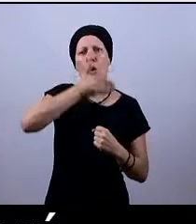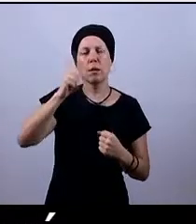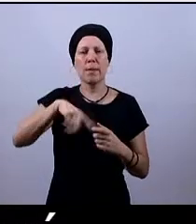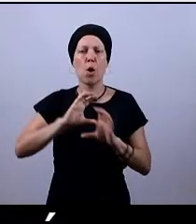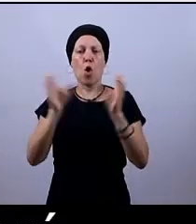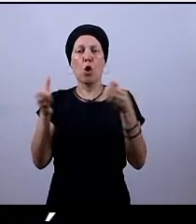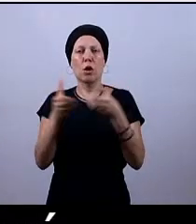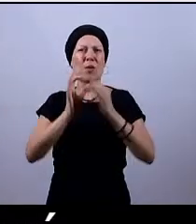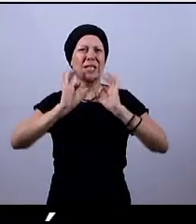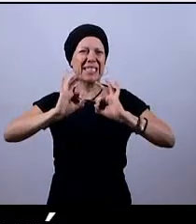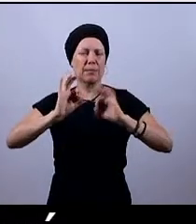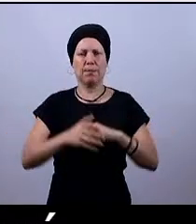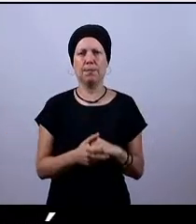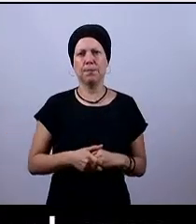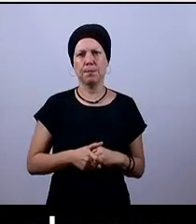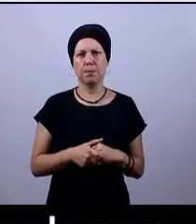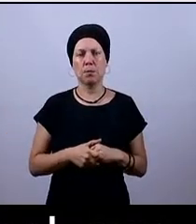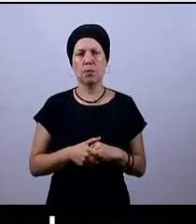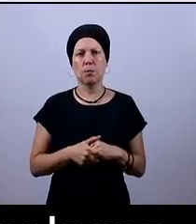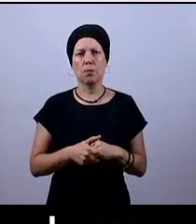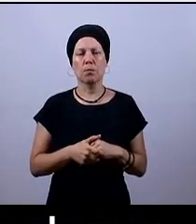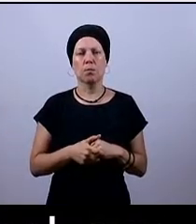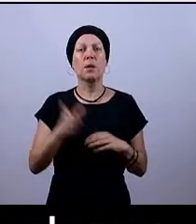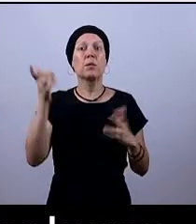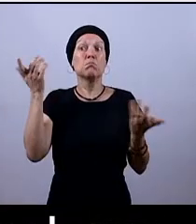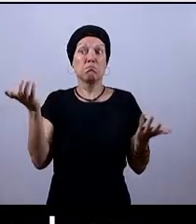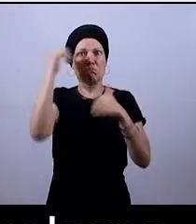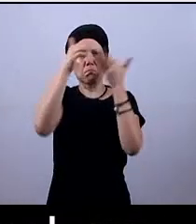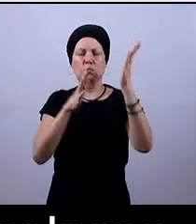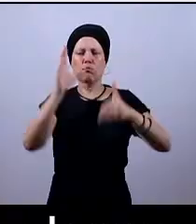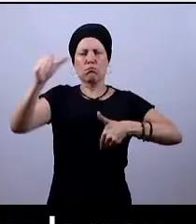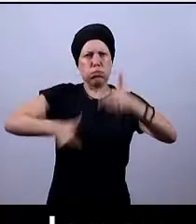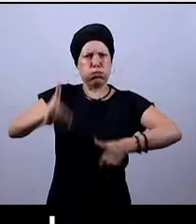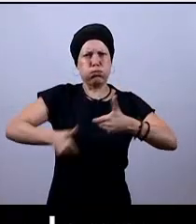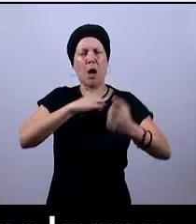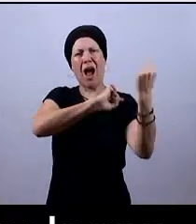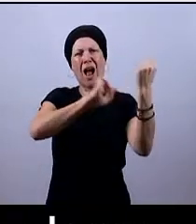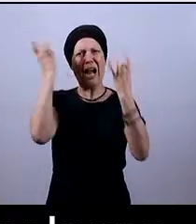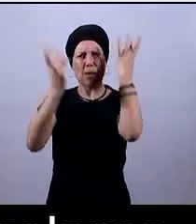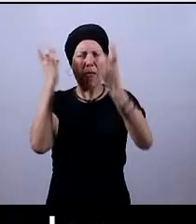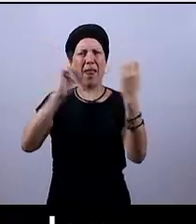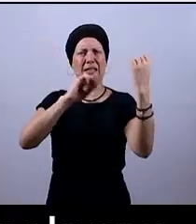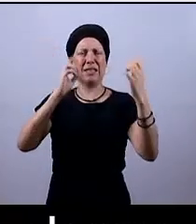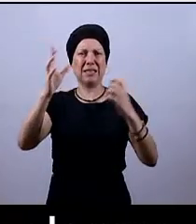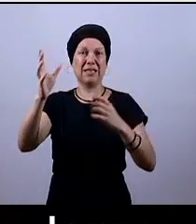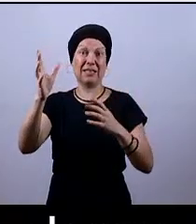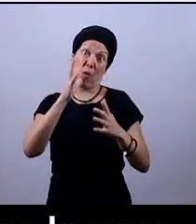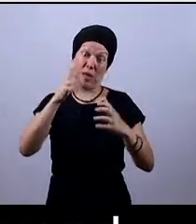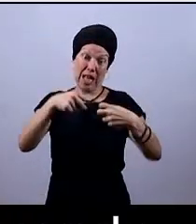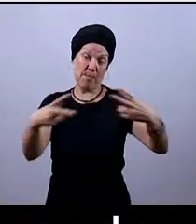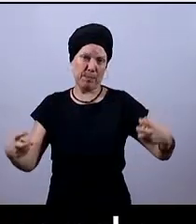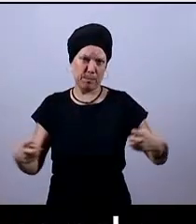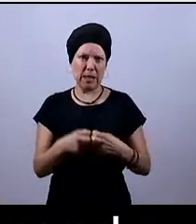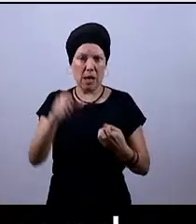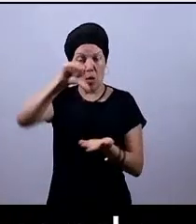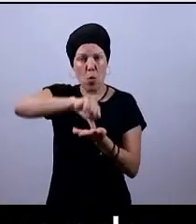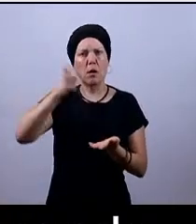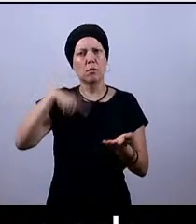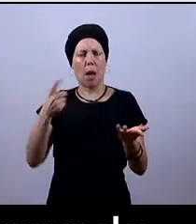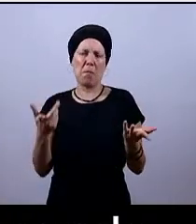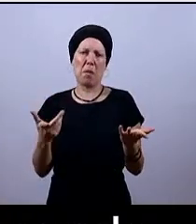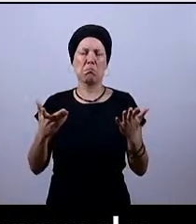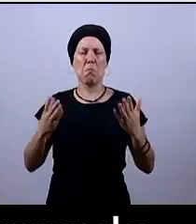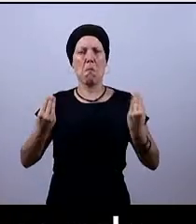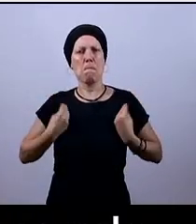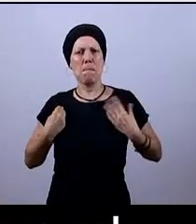necesidades específicas. Atendemos así la demanda creciente de actividades acuáticas en la ciudad y fomentamos hábitos de vida